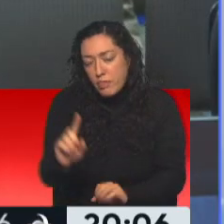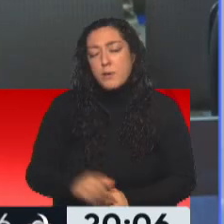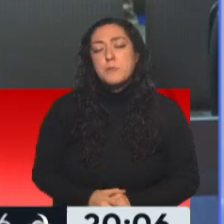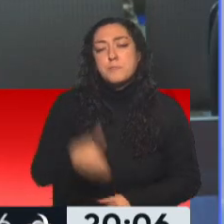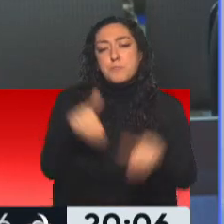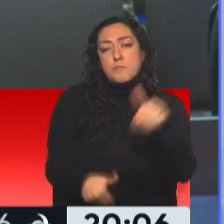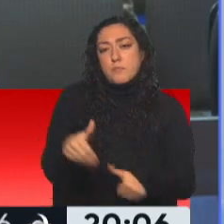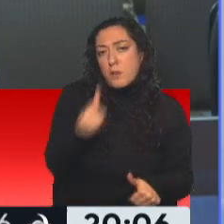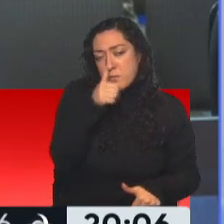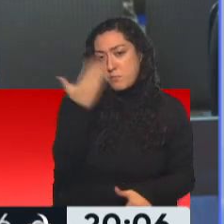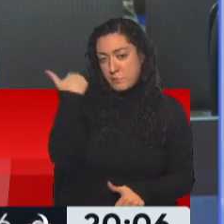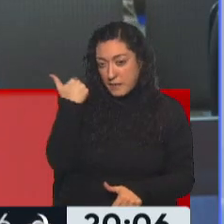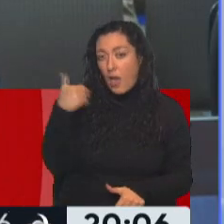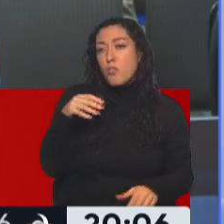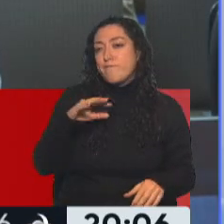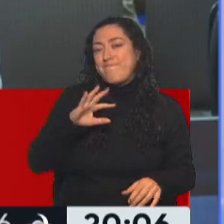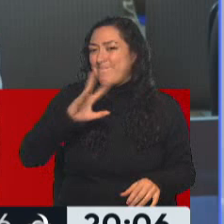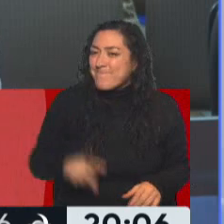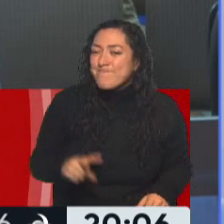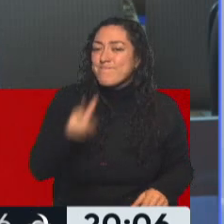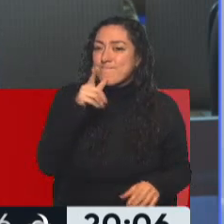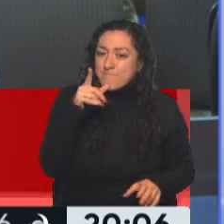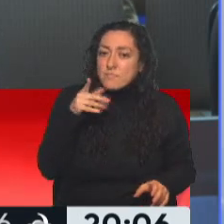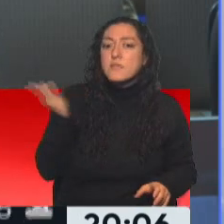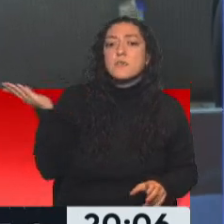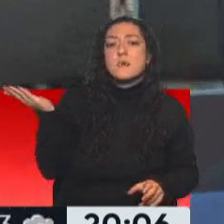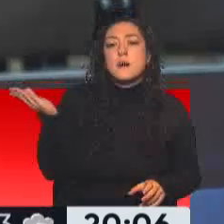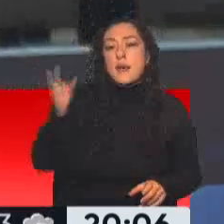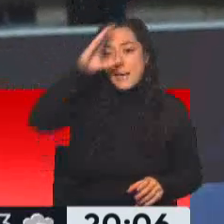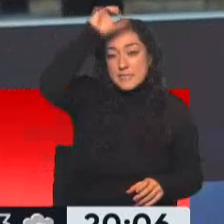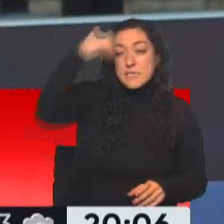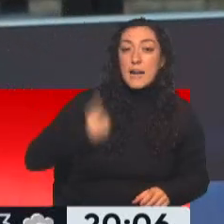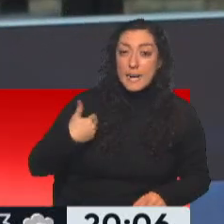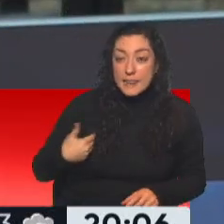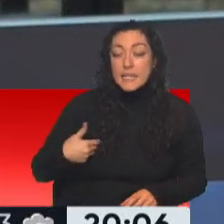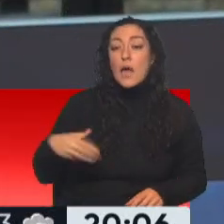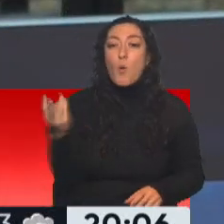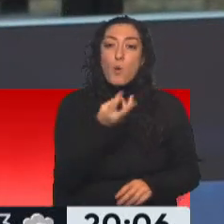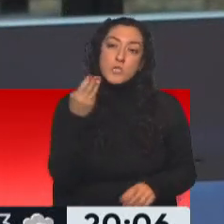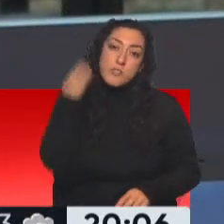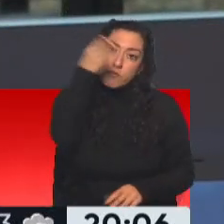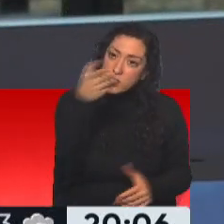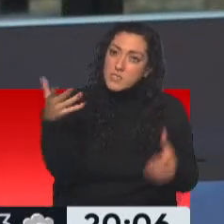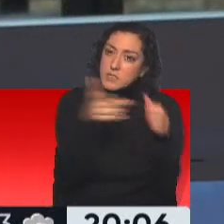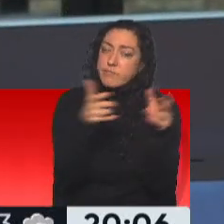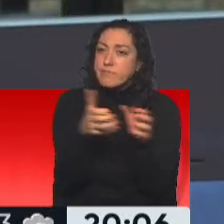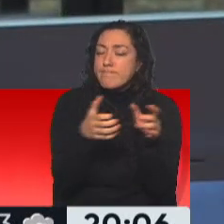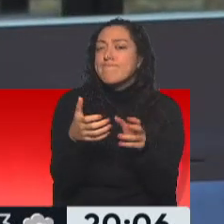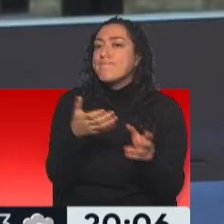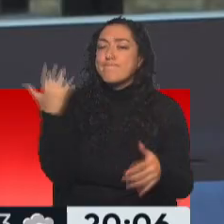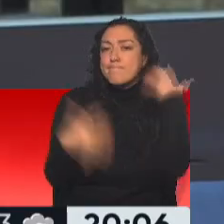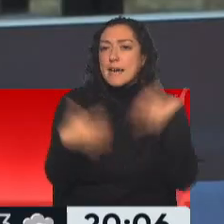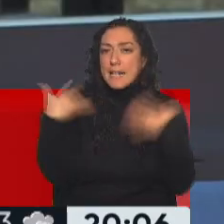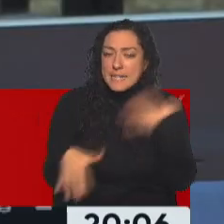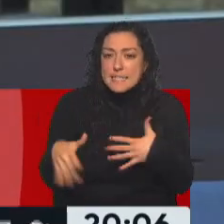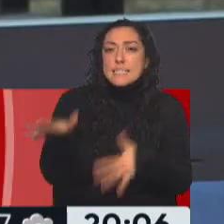del pasado domingo, la canciller argentina Diana Mondino participó en Washington de una sesión de emergencia convocada por